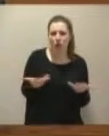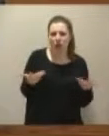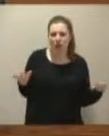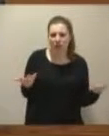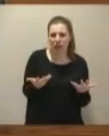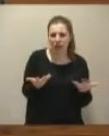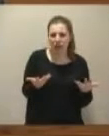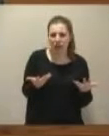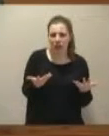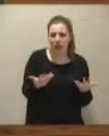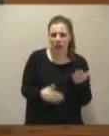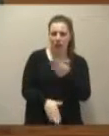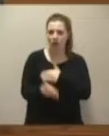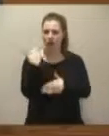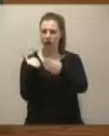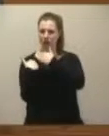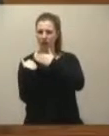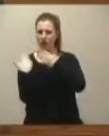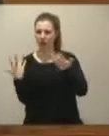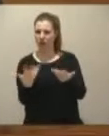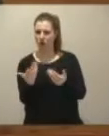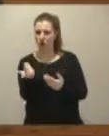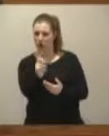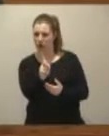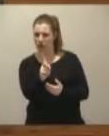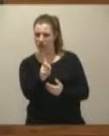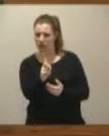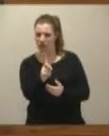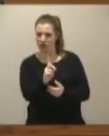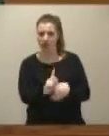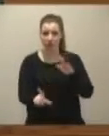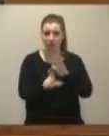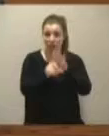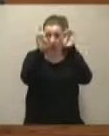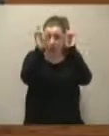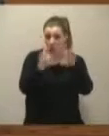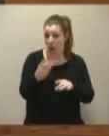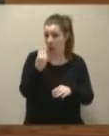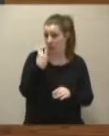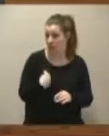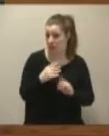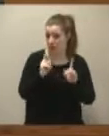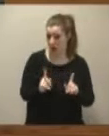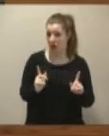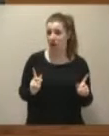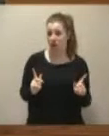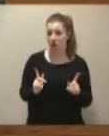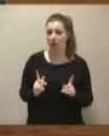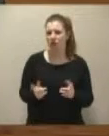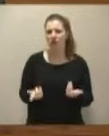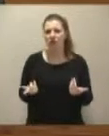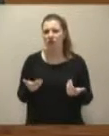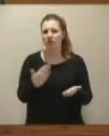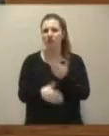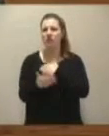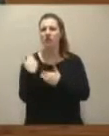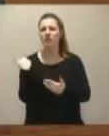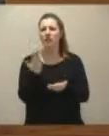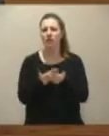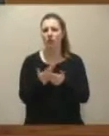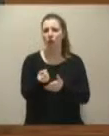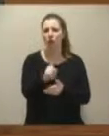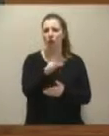no resultaba urgente entonces, la legislación era exactamente la misma, y entonces ¿por qué no se propuso? ¿Qué fue